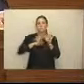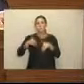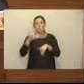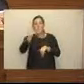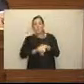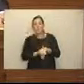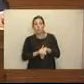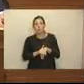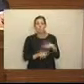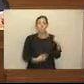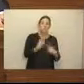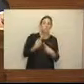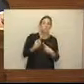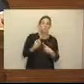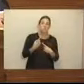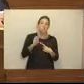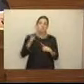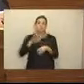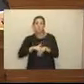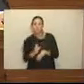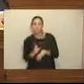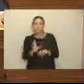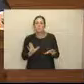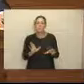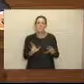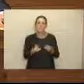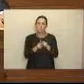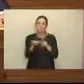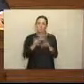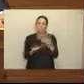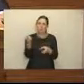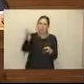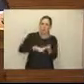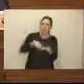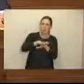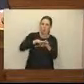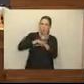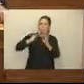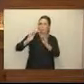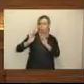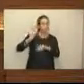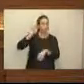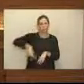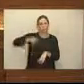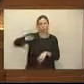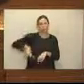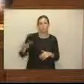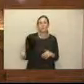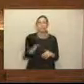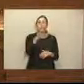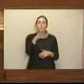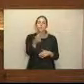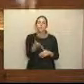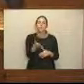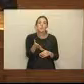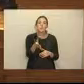cumplieron y se rompió el pacto. Pero nunca formamos parte de su gobierno. Nunca formamos parte de su gobierno. Por lo tanto, no